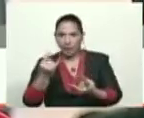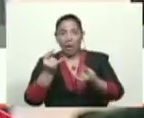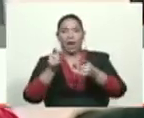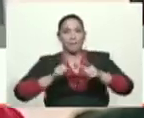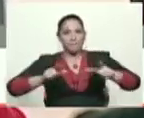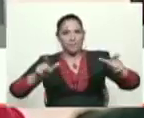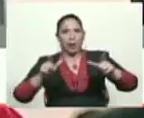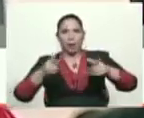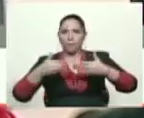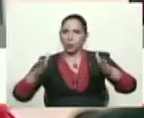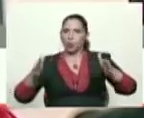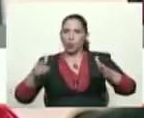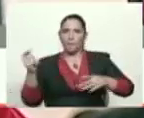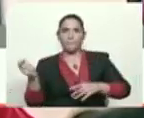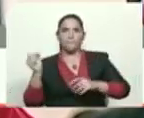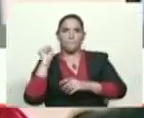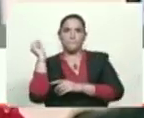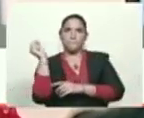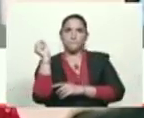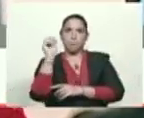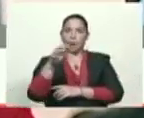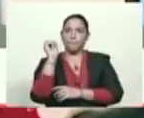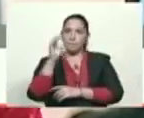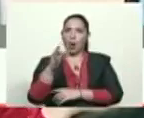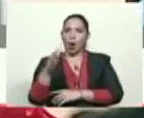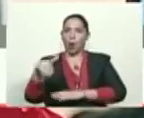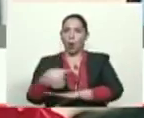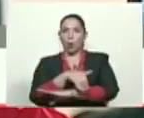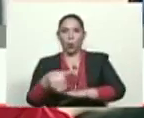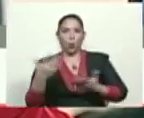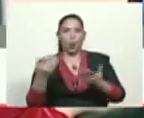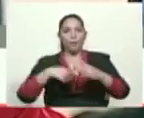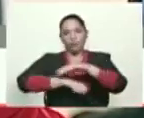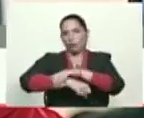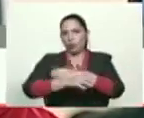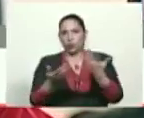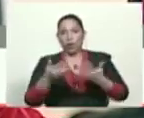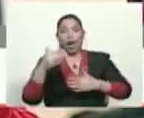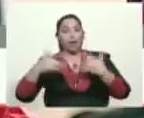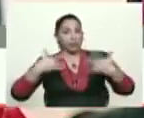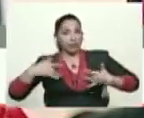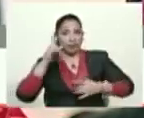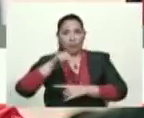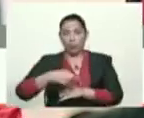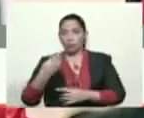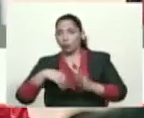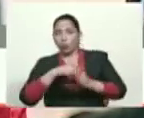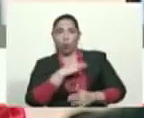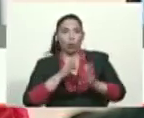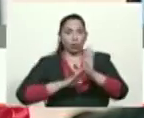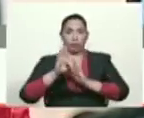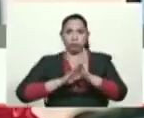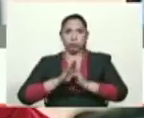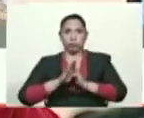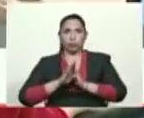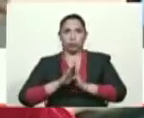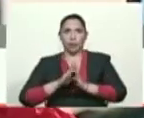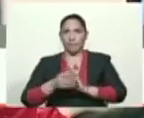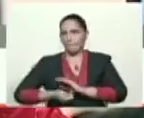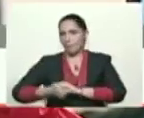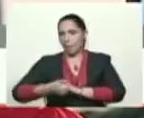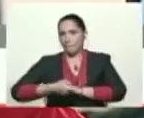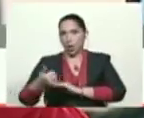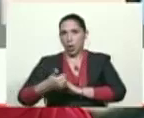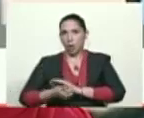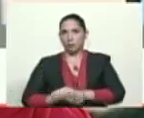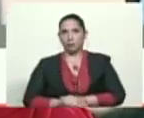recuperados la pelotica de goma los juegos de calle el futbolito de las actividades que también vamos a desarrollar la chapita que es uno de los deportes